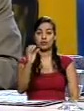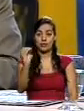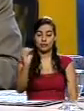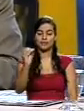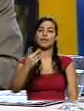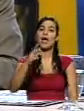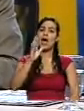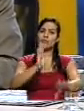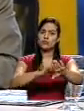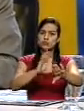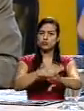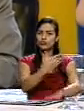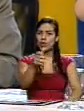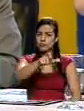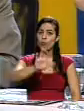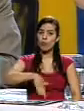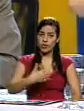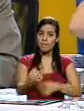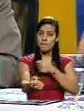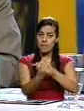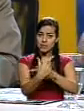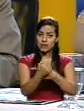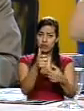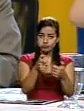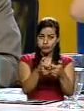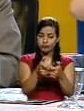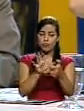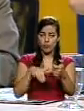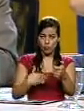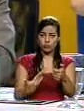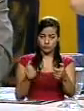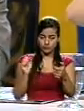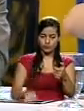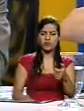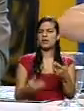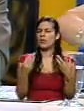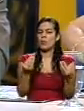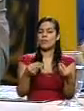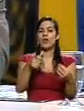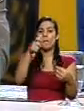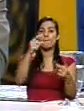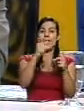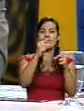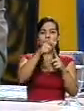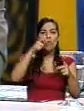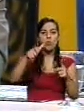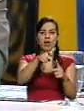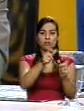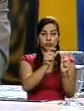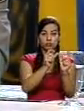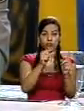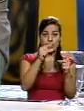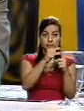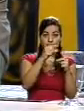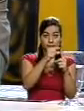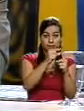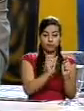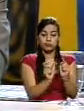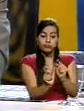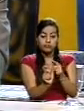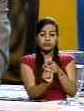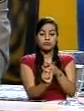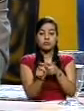usuarios la mensajería de texto. Escriba la palabra pueblo, espacio y tu